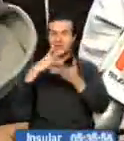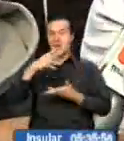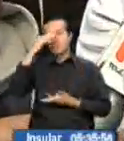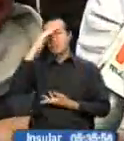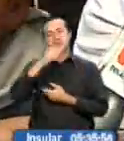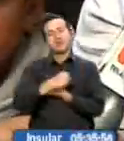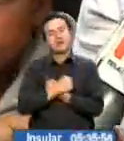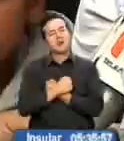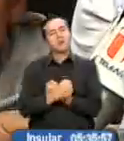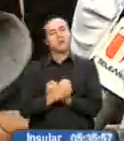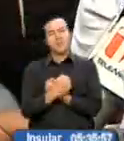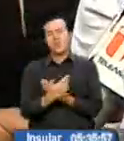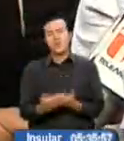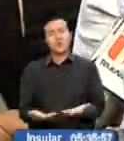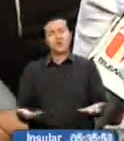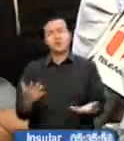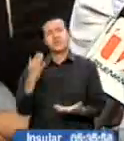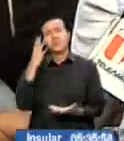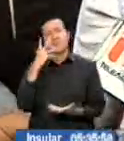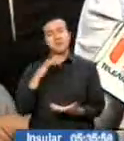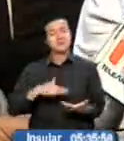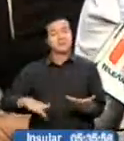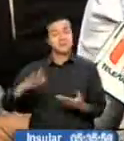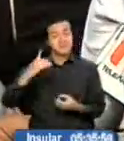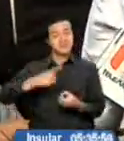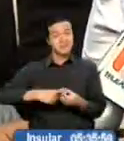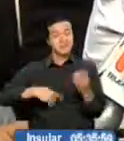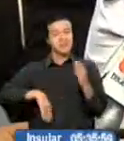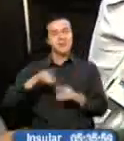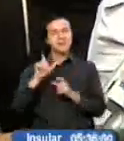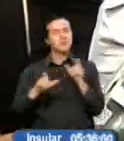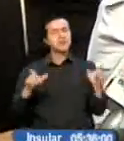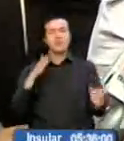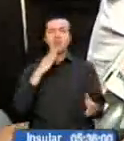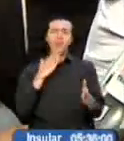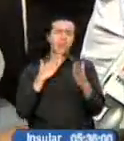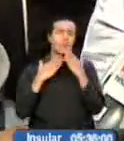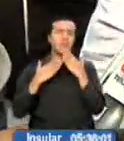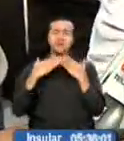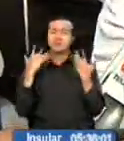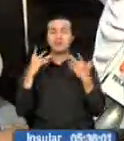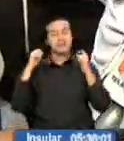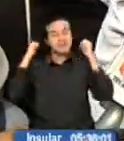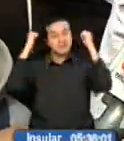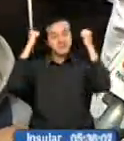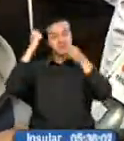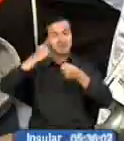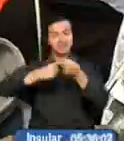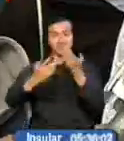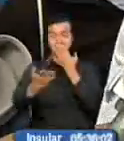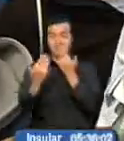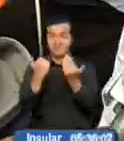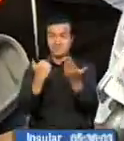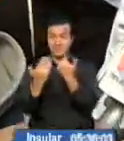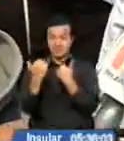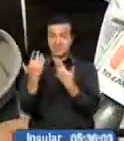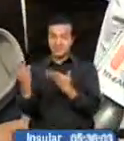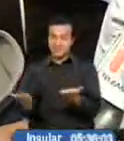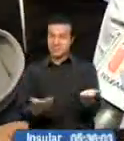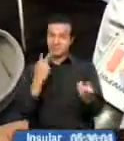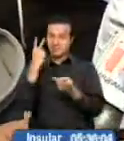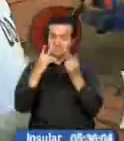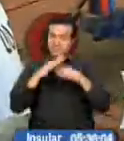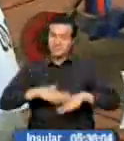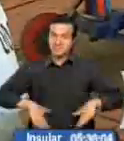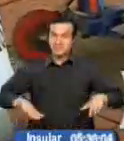amar cada cosa sencilla que tiene nuestra ciudad y sobre todo esa amabilidad de la gente. Así es que viva Quito, les invitamos a todos a que vengan, visiten